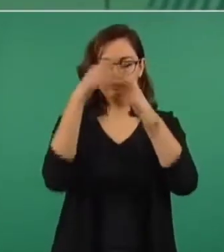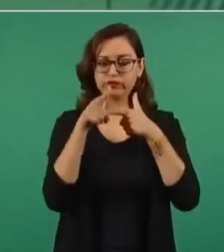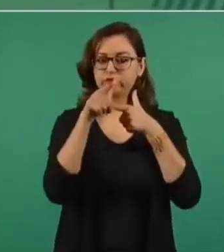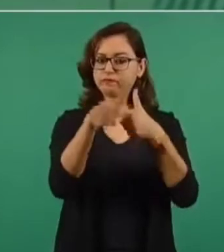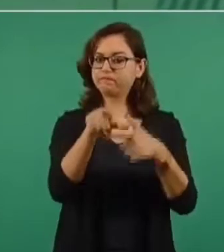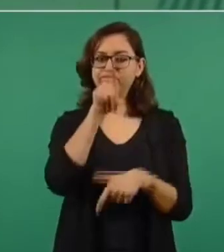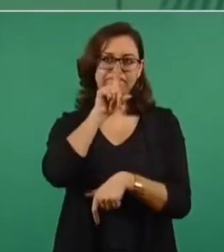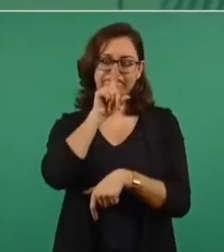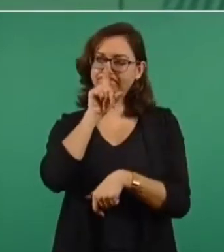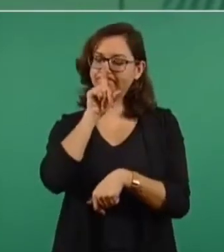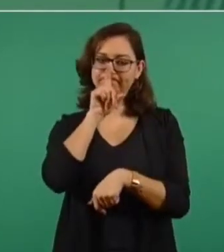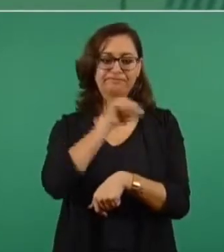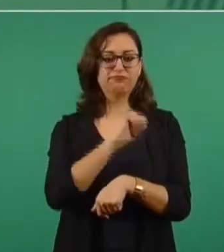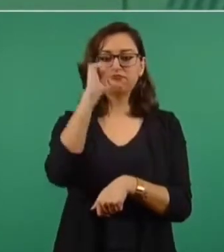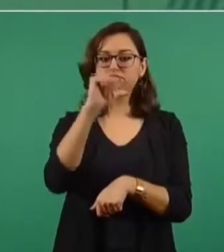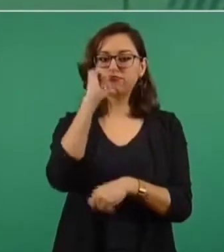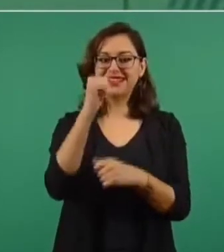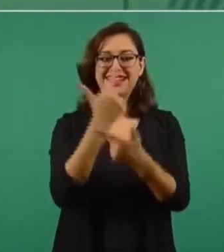que haya democracia,